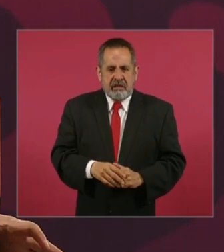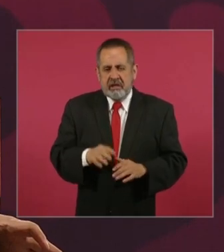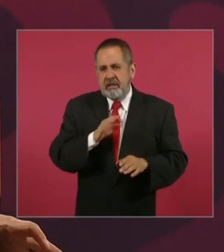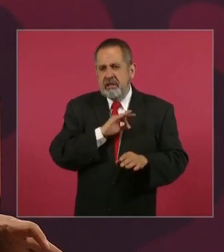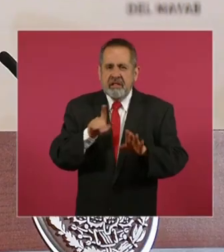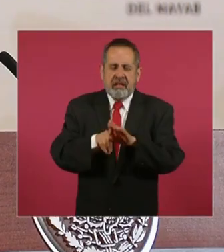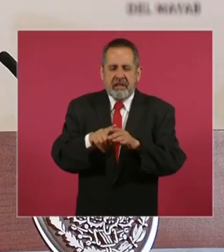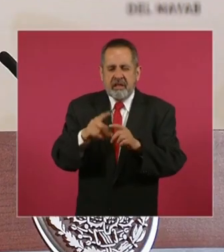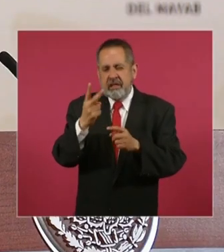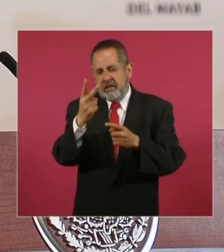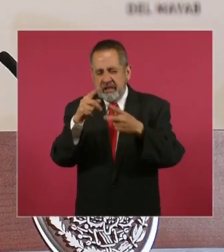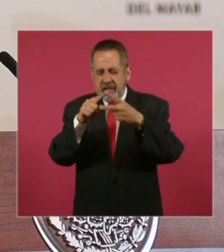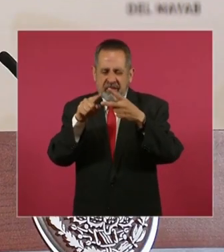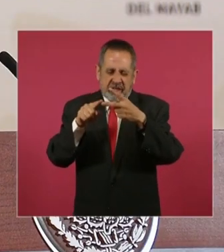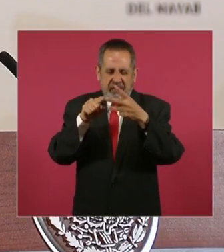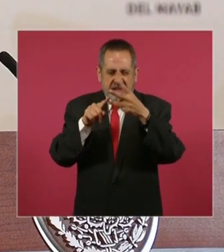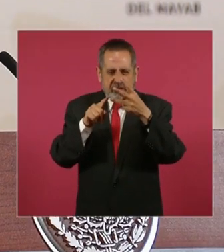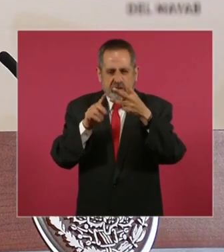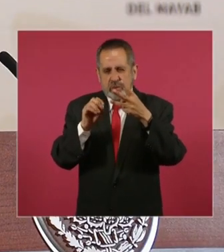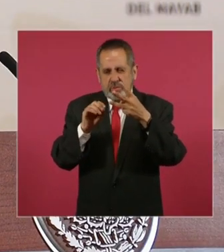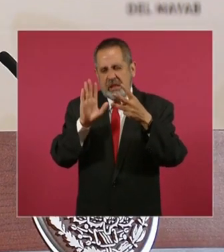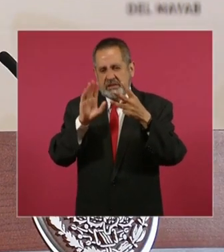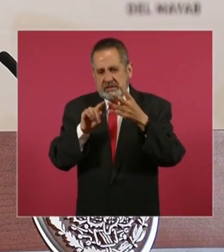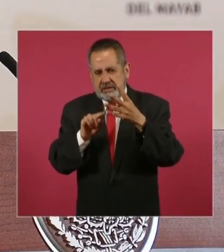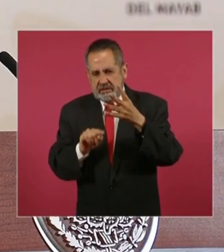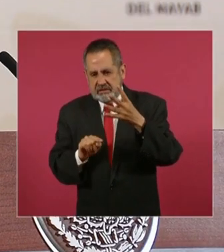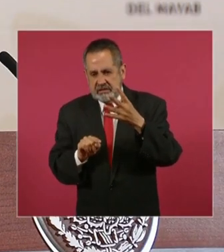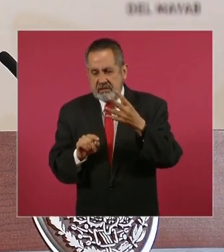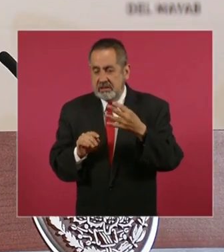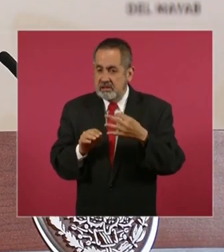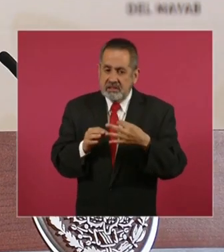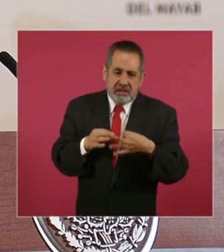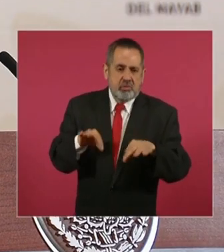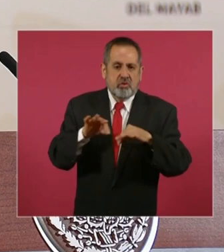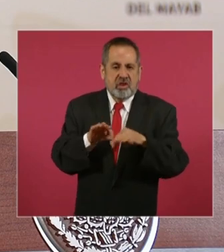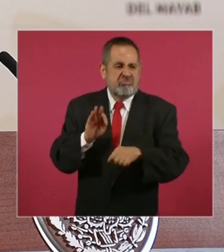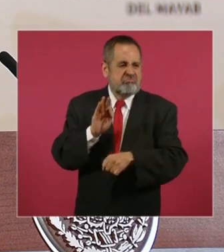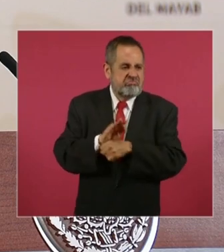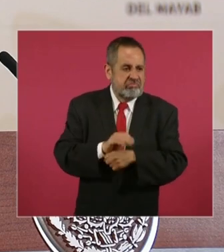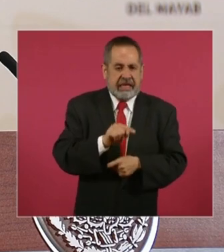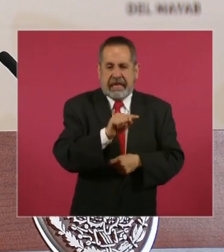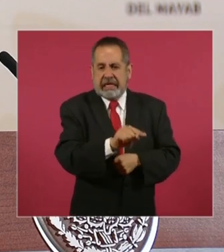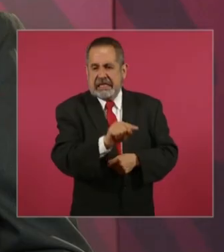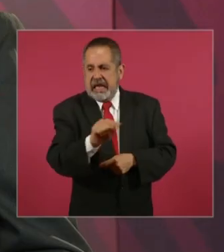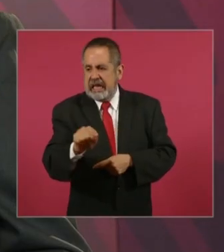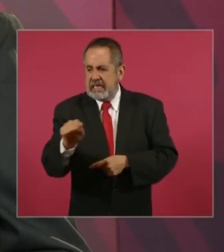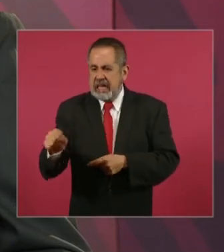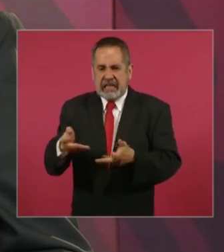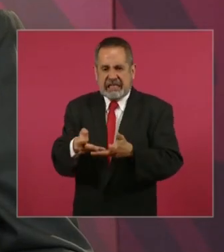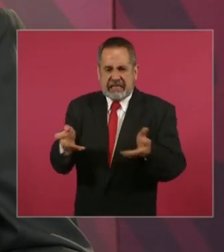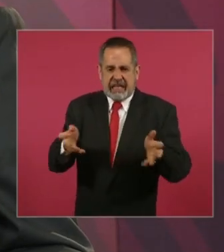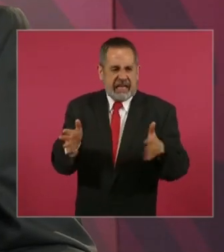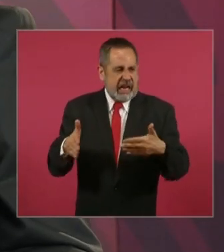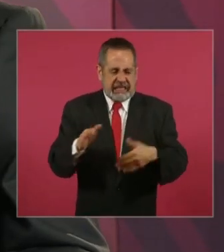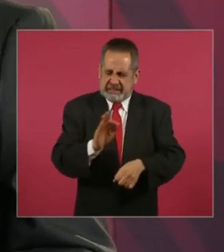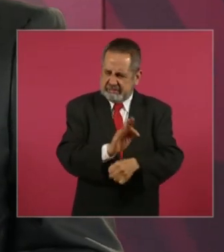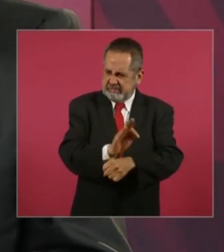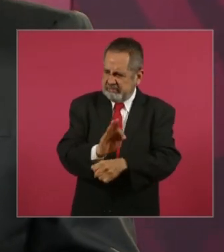dos, tres acciones o más y muy importantes de defensa del medio ambiente.